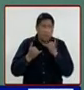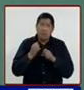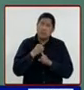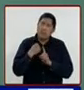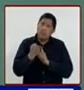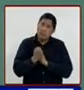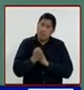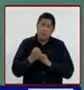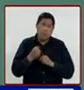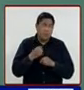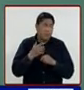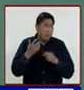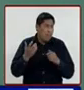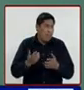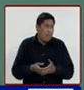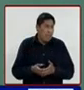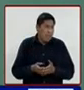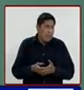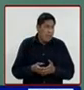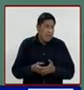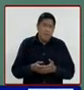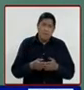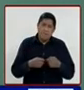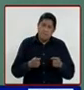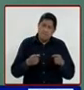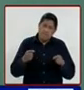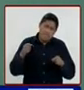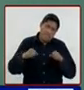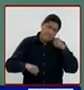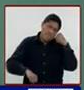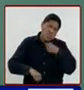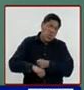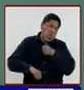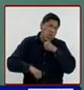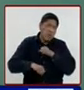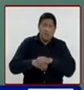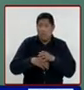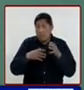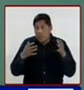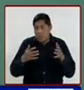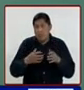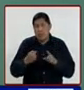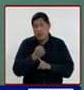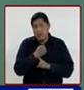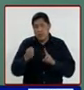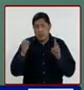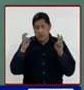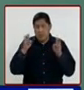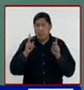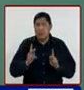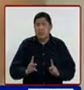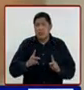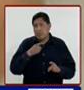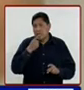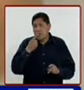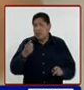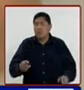permitido este tipo de situaciones, de tratos crueles, inhumanos o torturas en contra de esta persona,